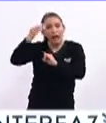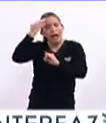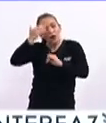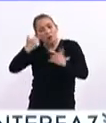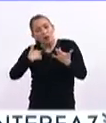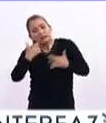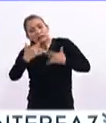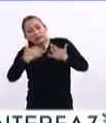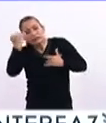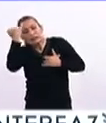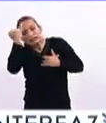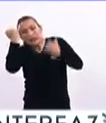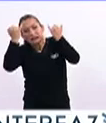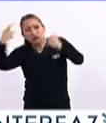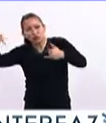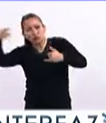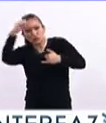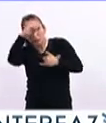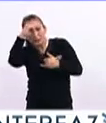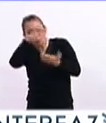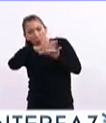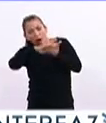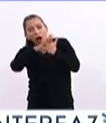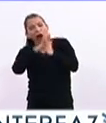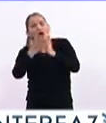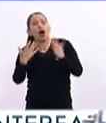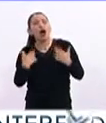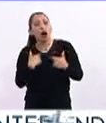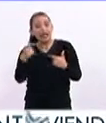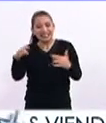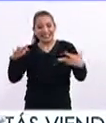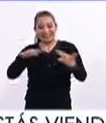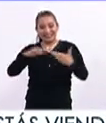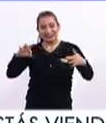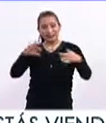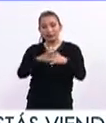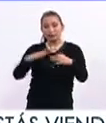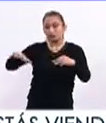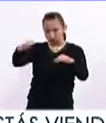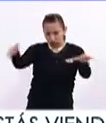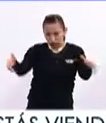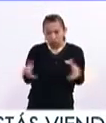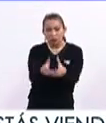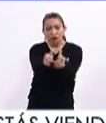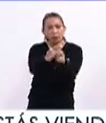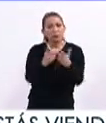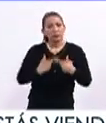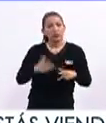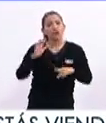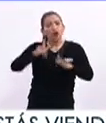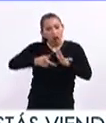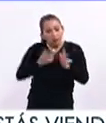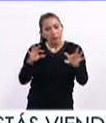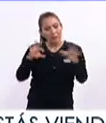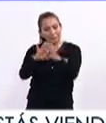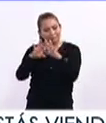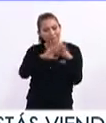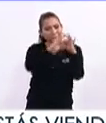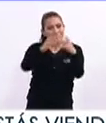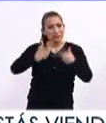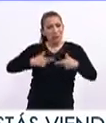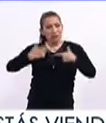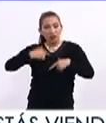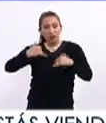creando un criterio propio y vayan generando también este vínculo de construcción de ciudadanía y volver a reconstruir este tejido